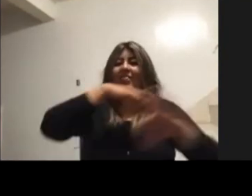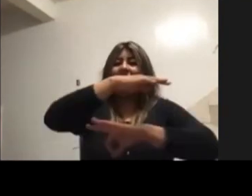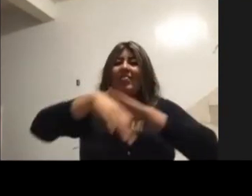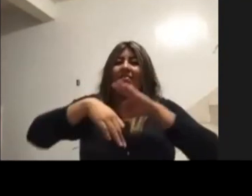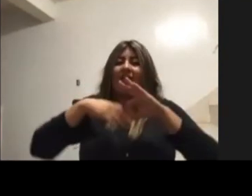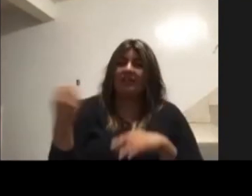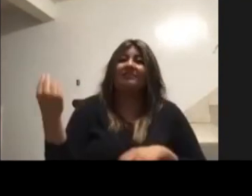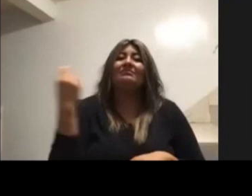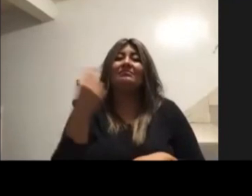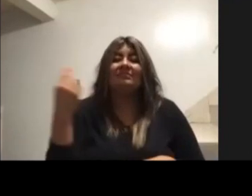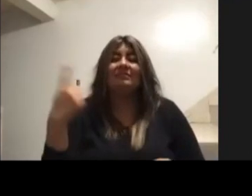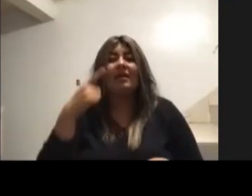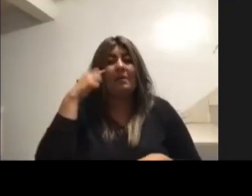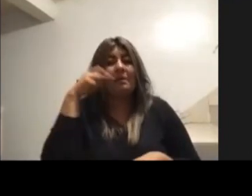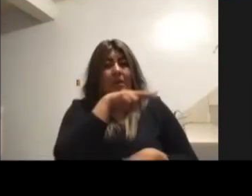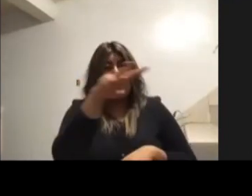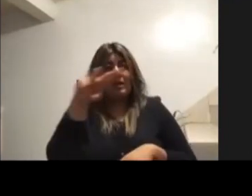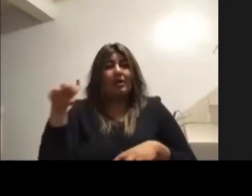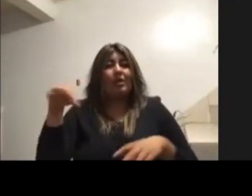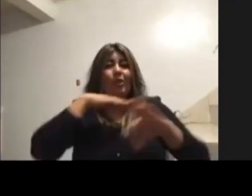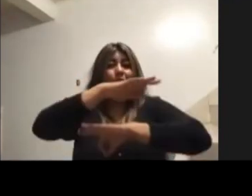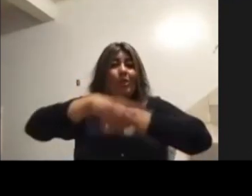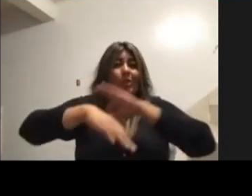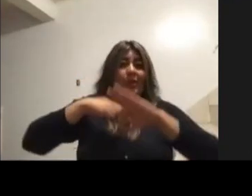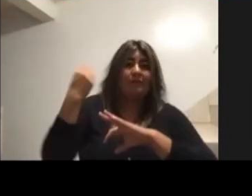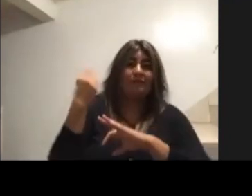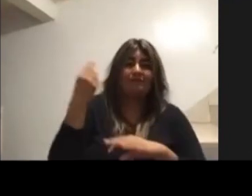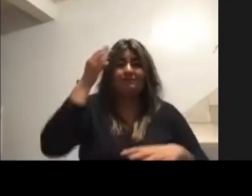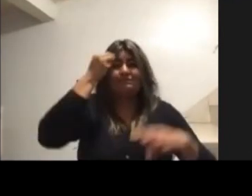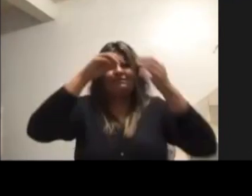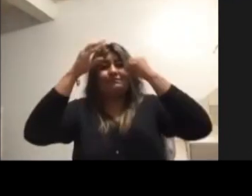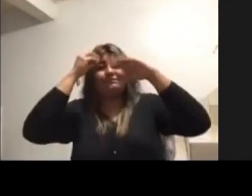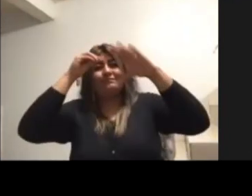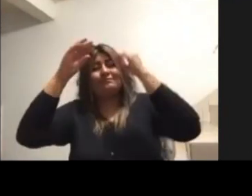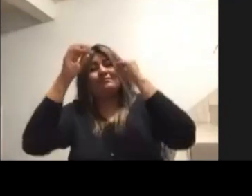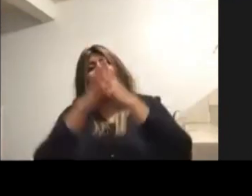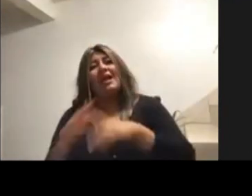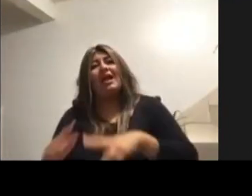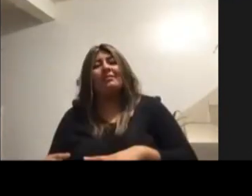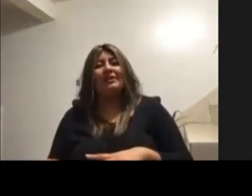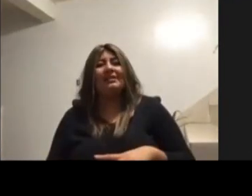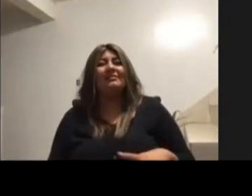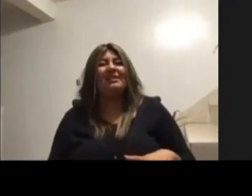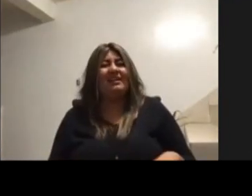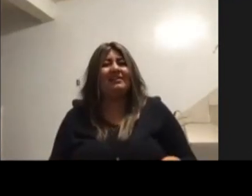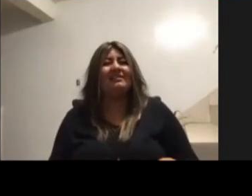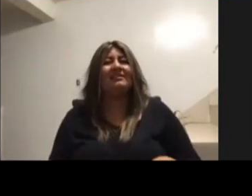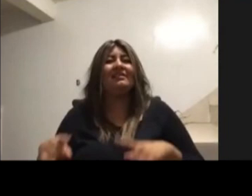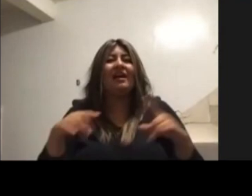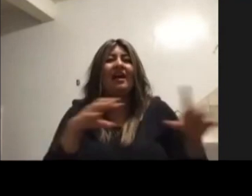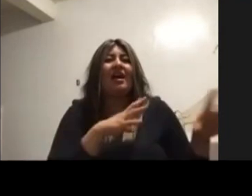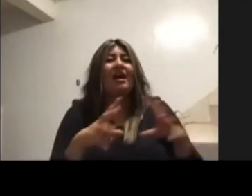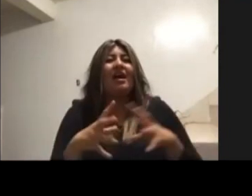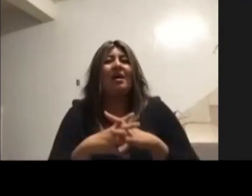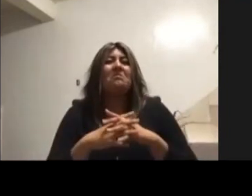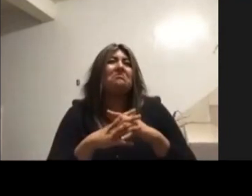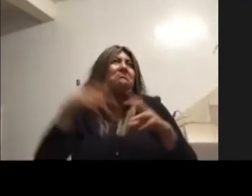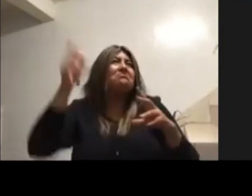en The Click es que necesitamos aprender a construir puentes desde lo humano. Es decir,